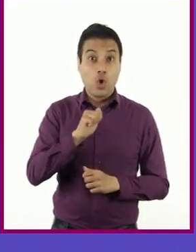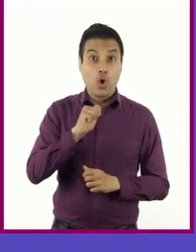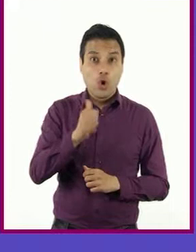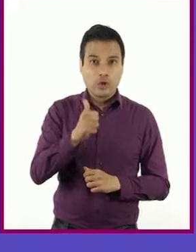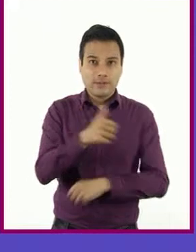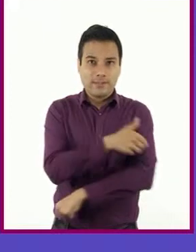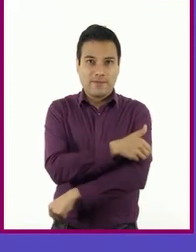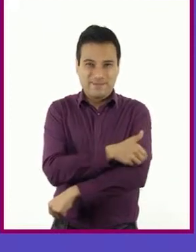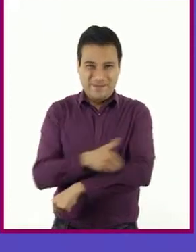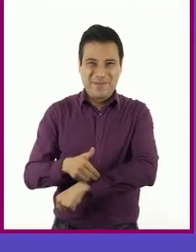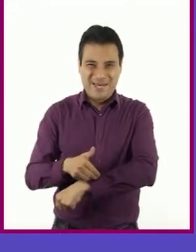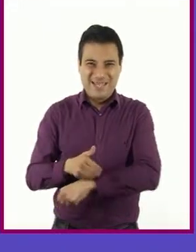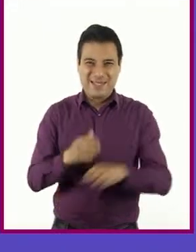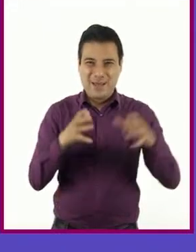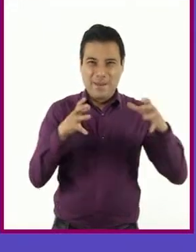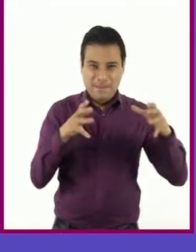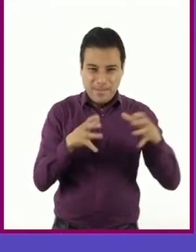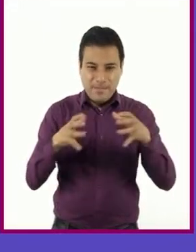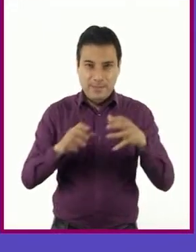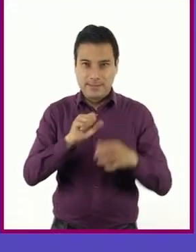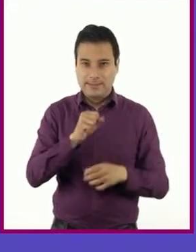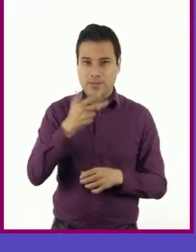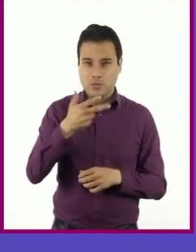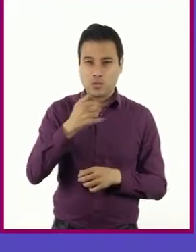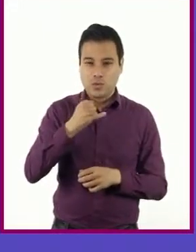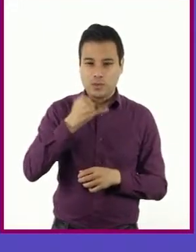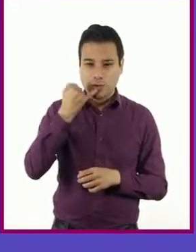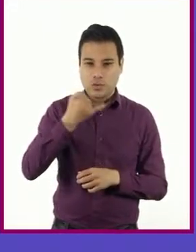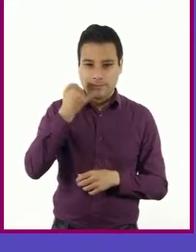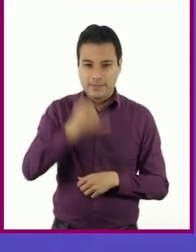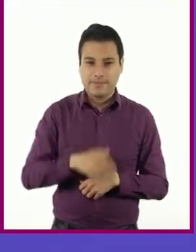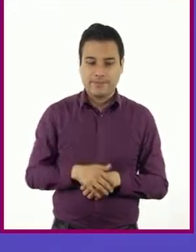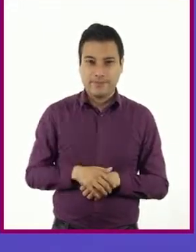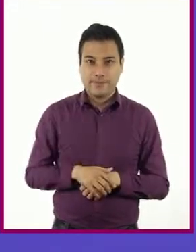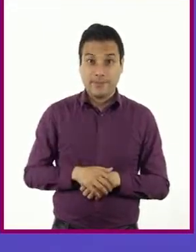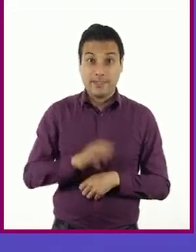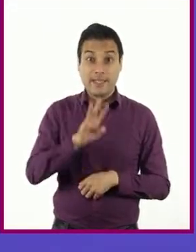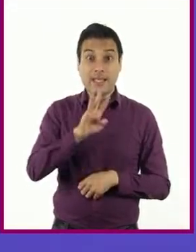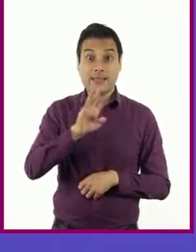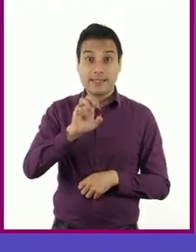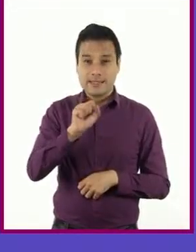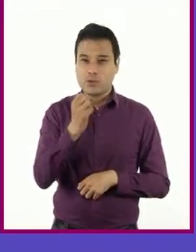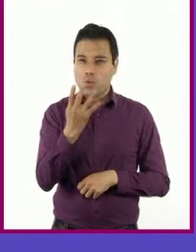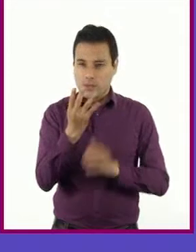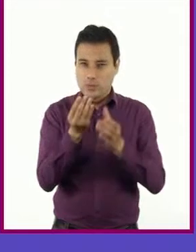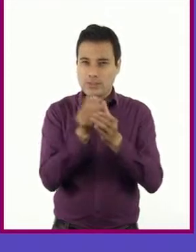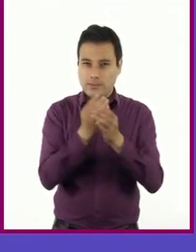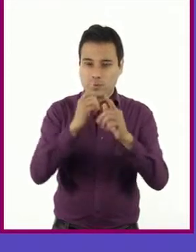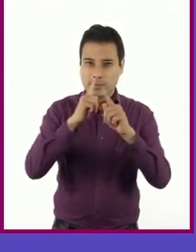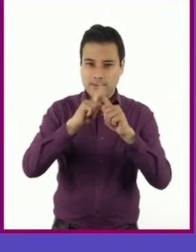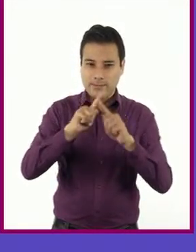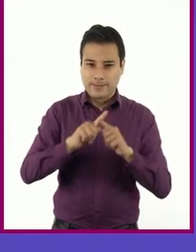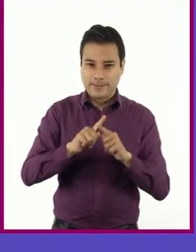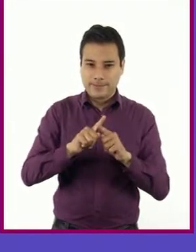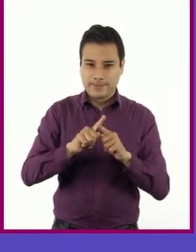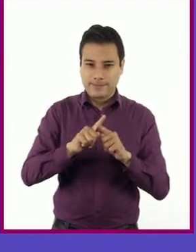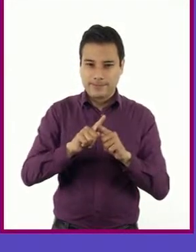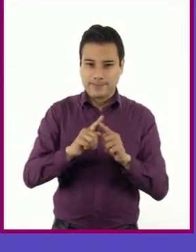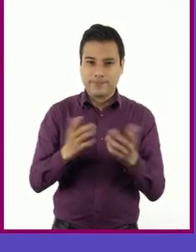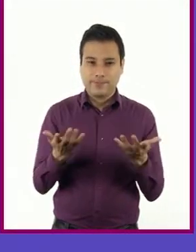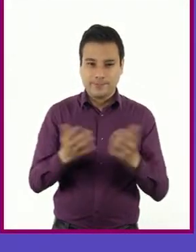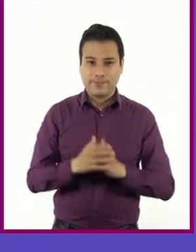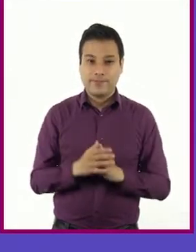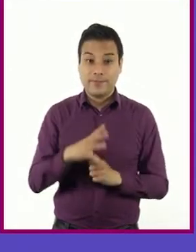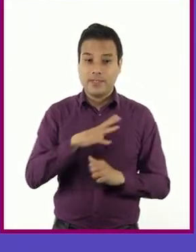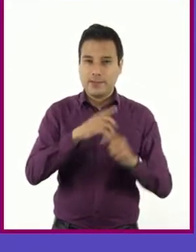a las que pertenecen 68 lenguas, de las que se derivan 364 variantes. A pesar de esta